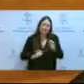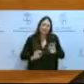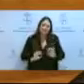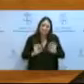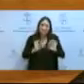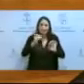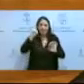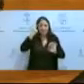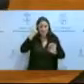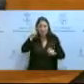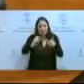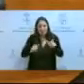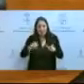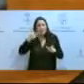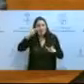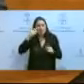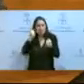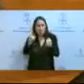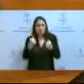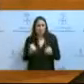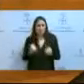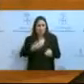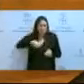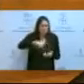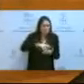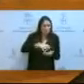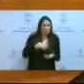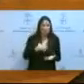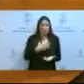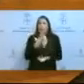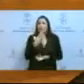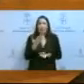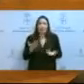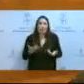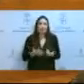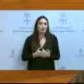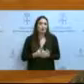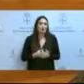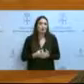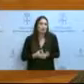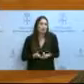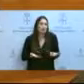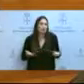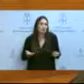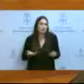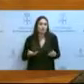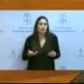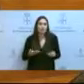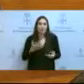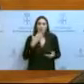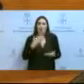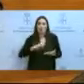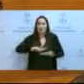experto y que no debemos cuestionar. Yo, al menos, no me atrevo. Cómo se calcula la, digamos, la capacidad